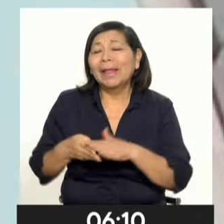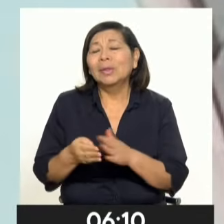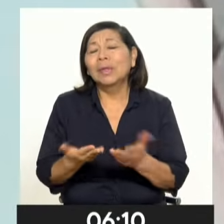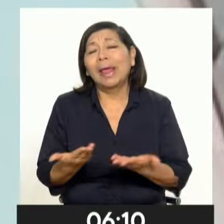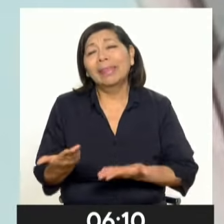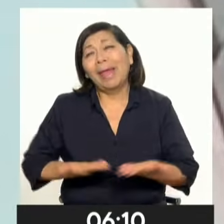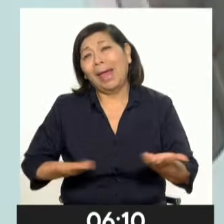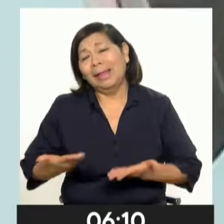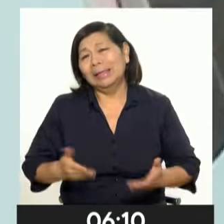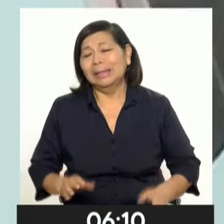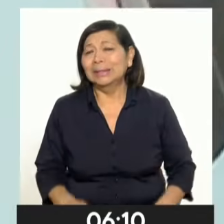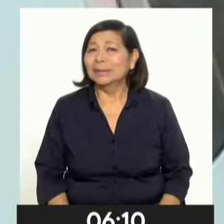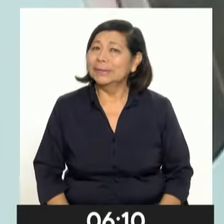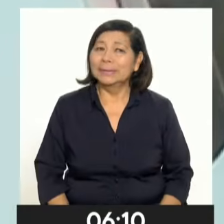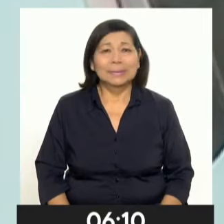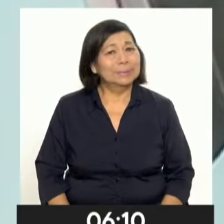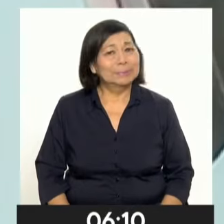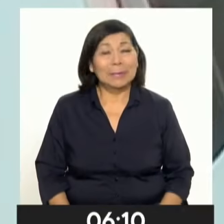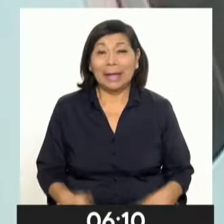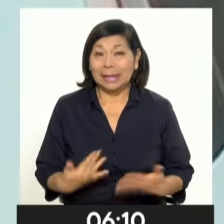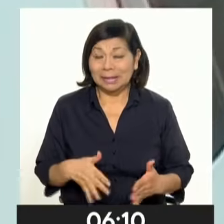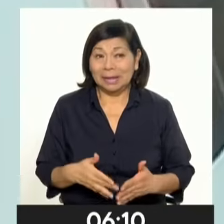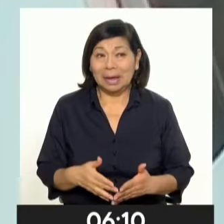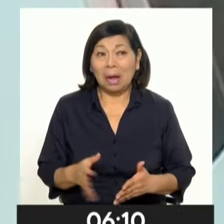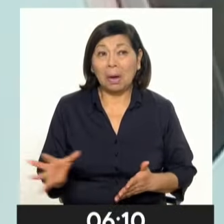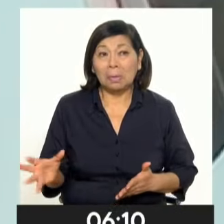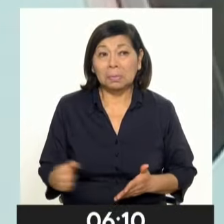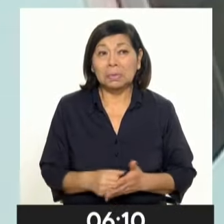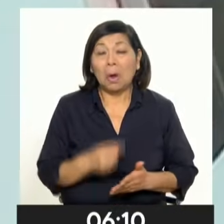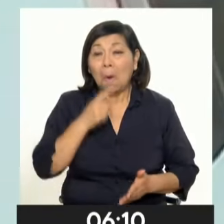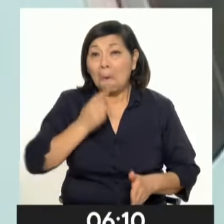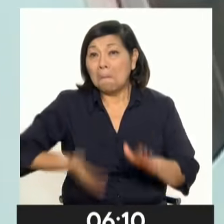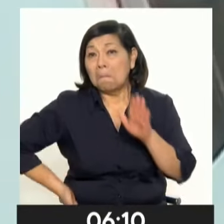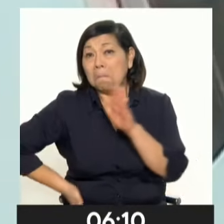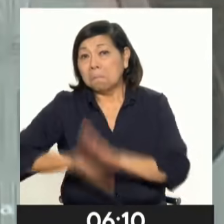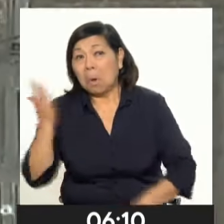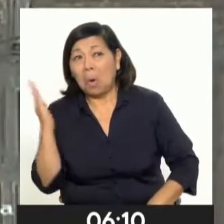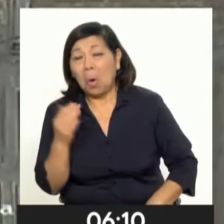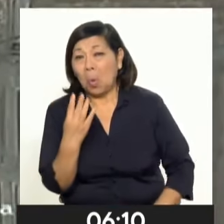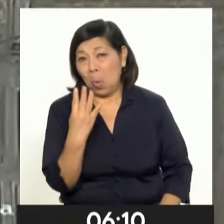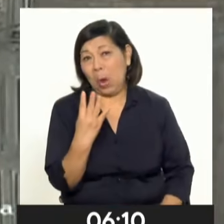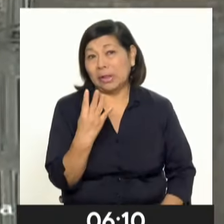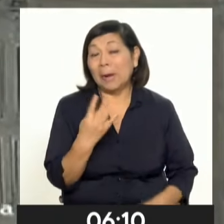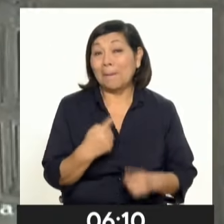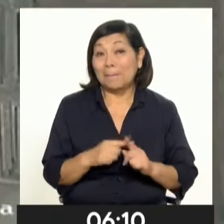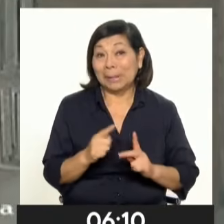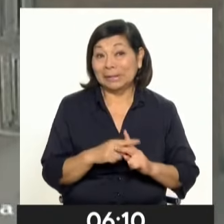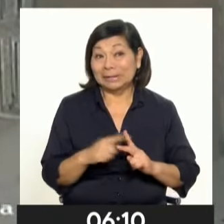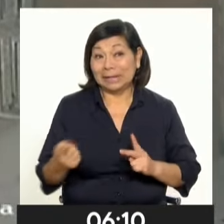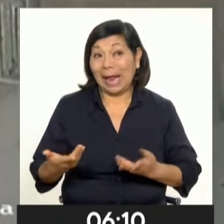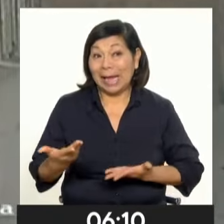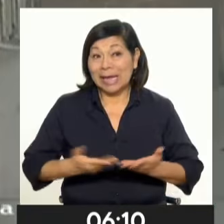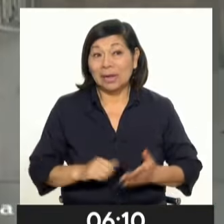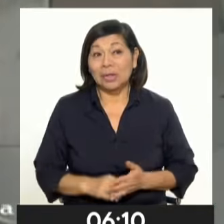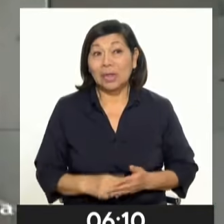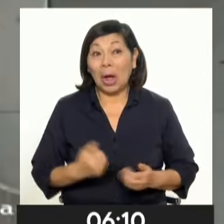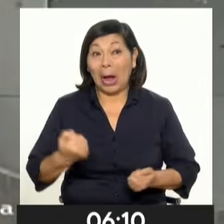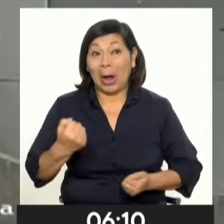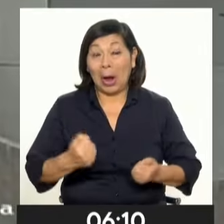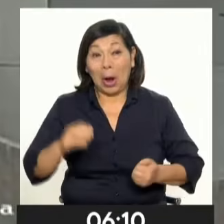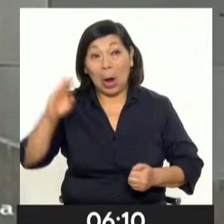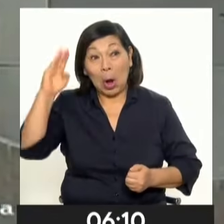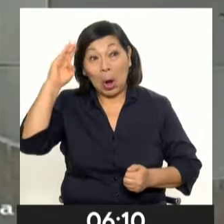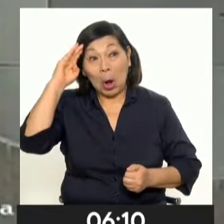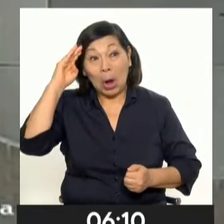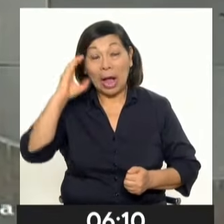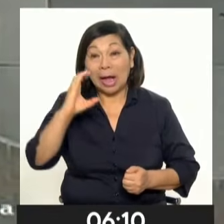local. Ya con el botín en mano, escapan raudamente. Pero al salir del negocio, un patrullero de la